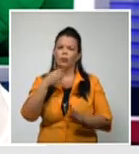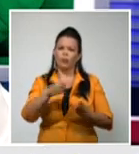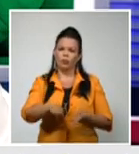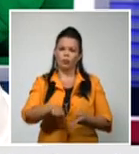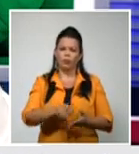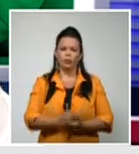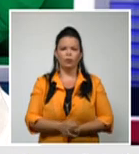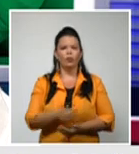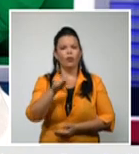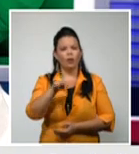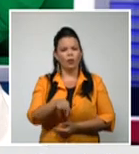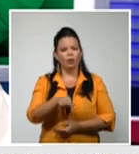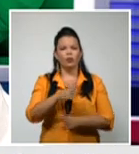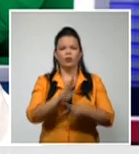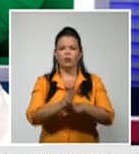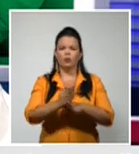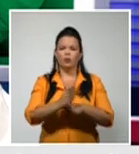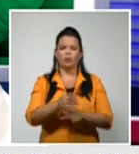para Cuba de